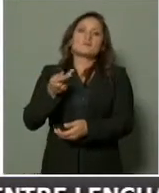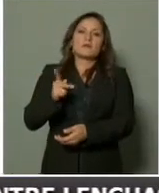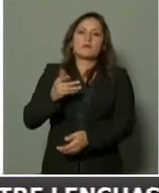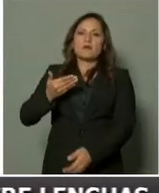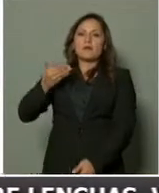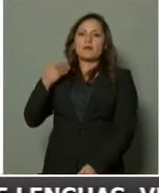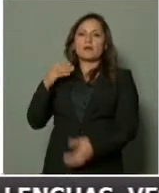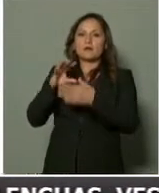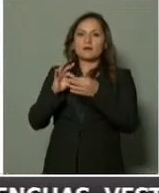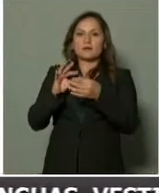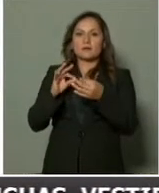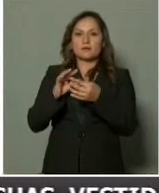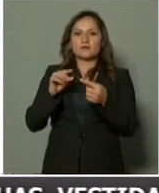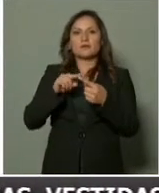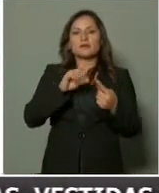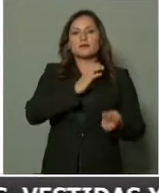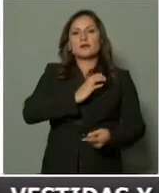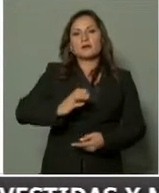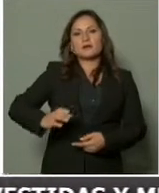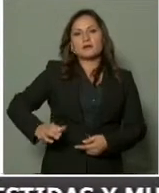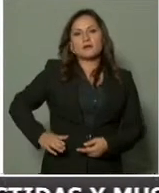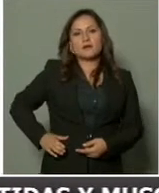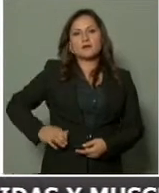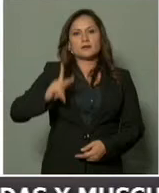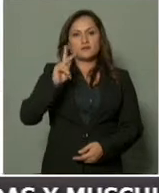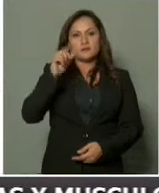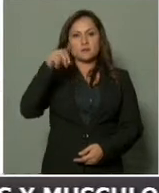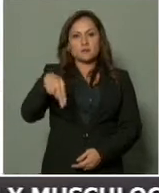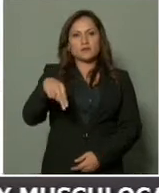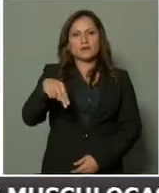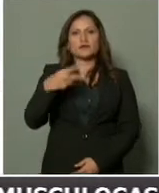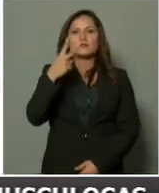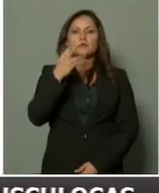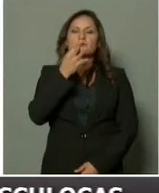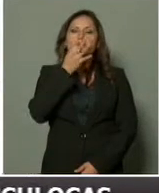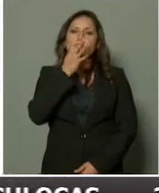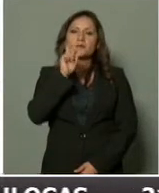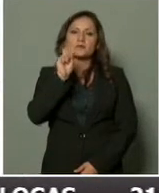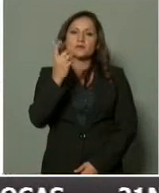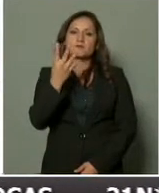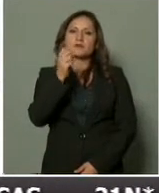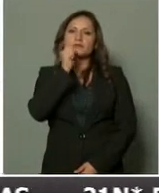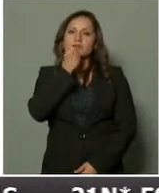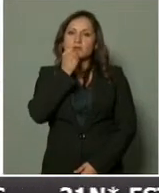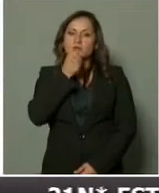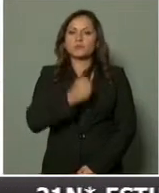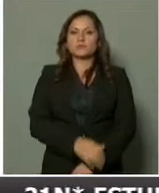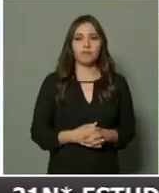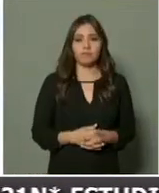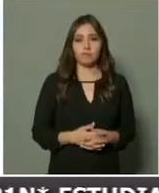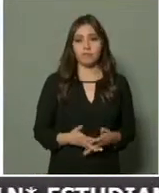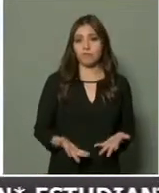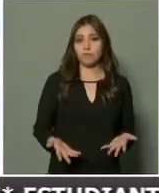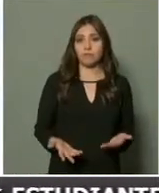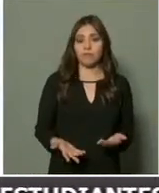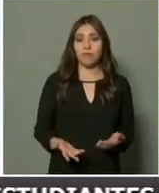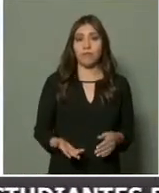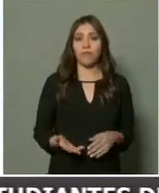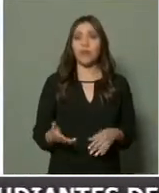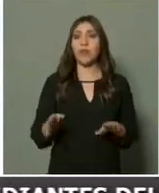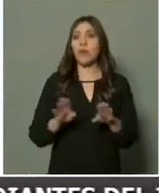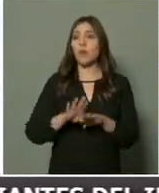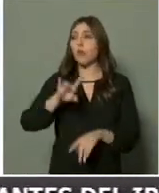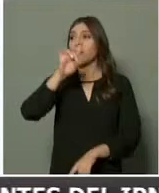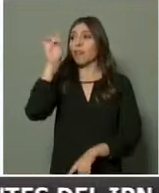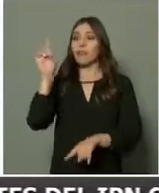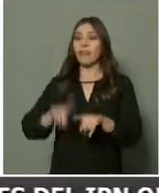Los candidatos dieron a conocer sus propuestas sobre política y gobierno, pero sin duda el tema de la seguridad fue prioridad. Virgilio Dante